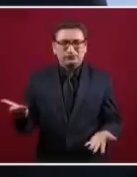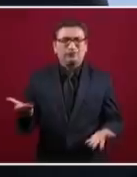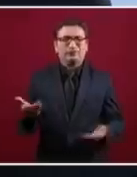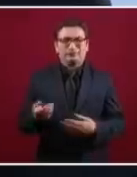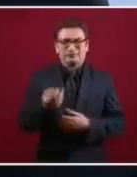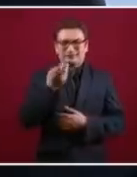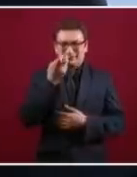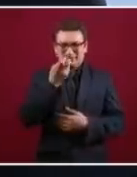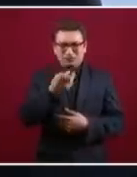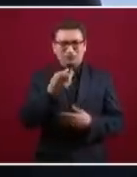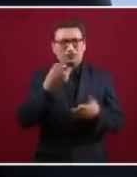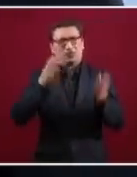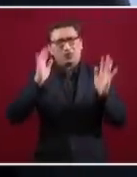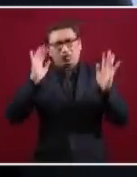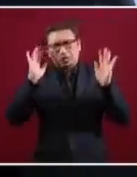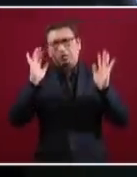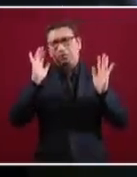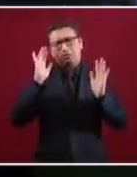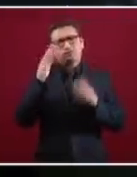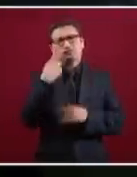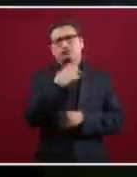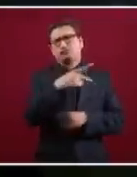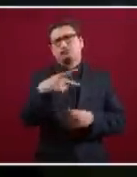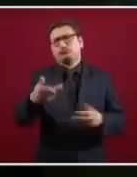repito es legítimo